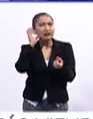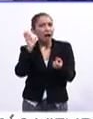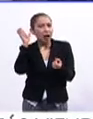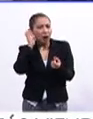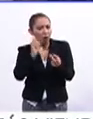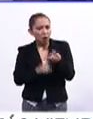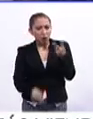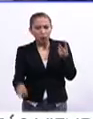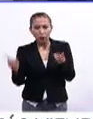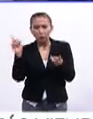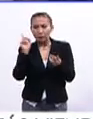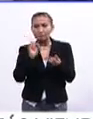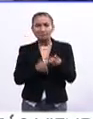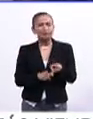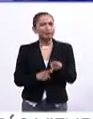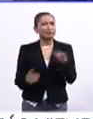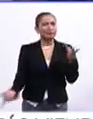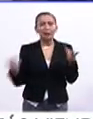audio,